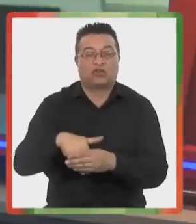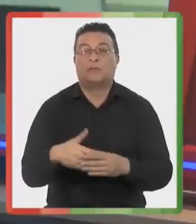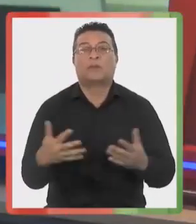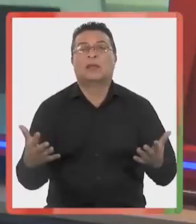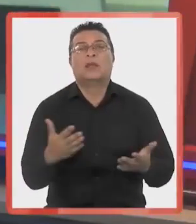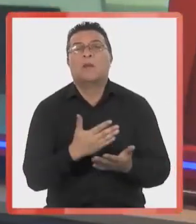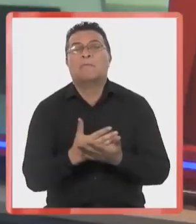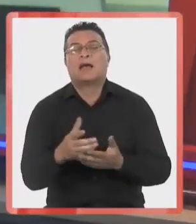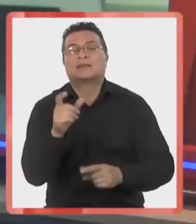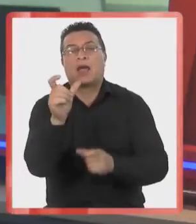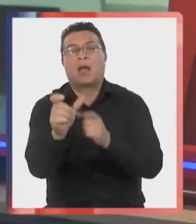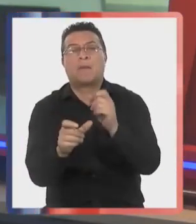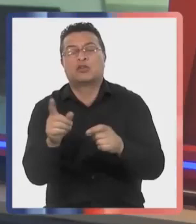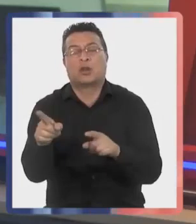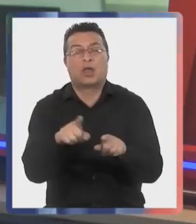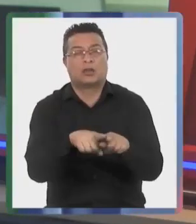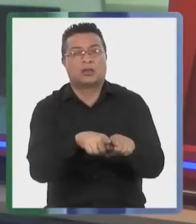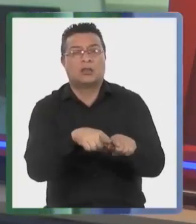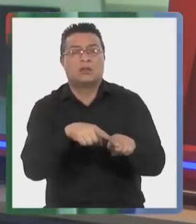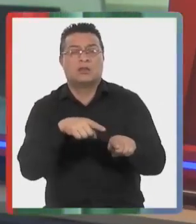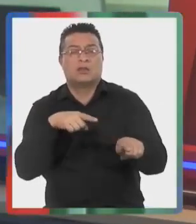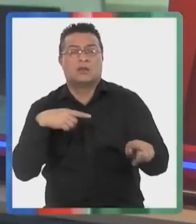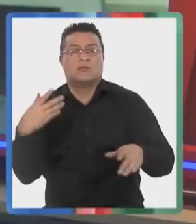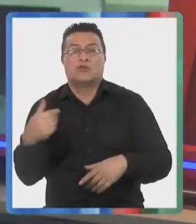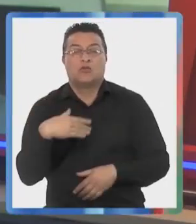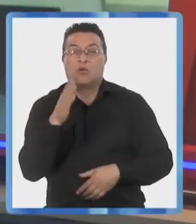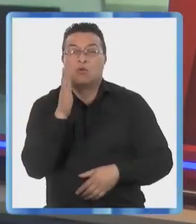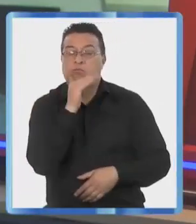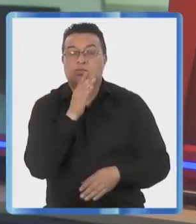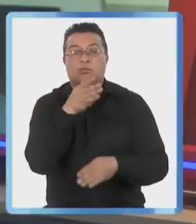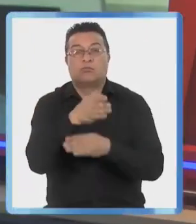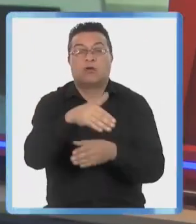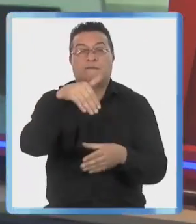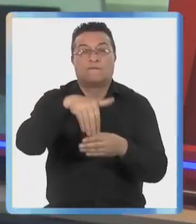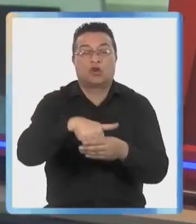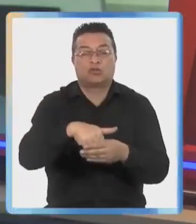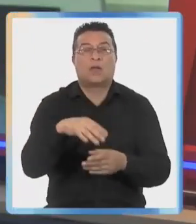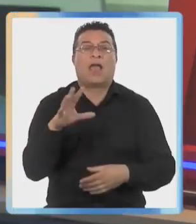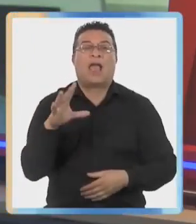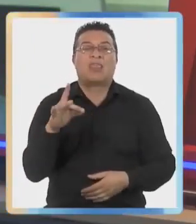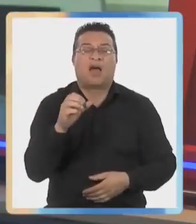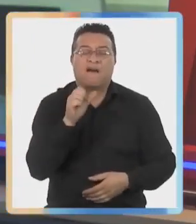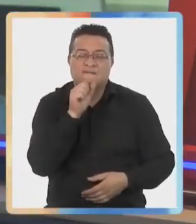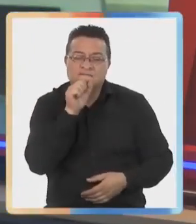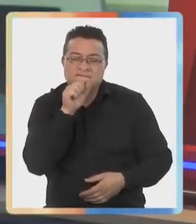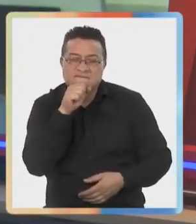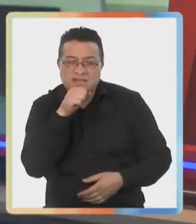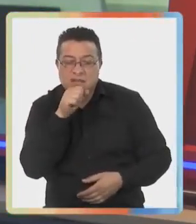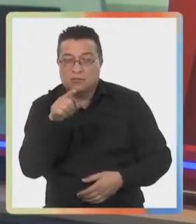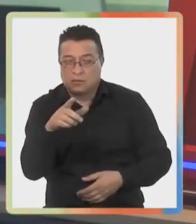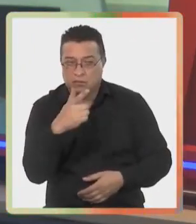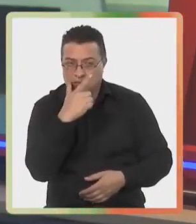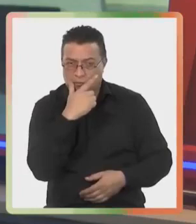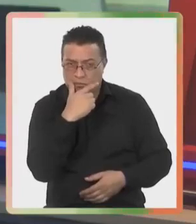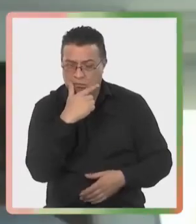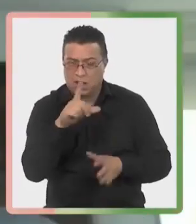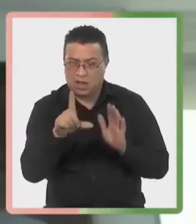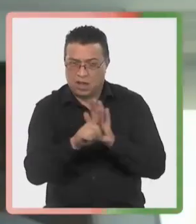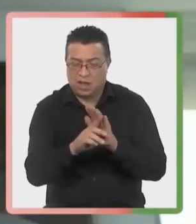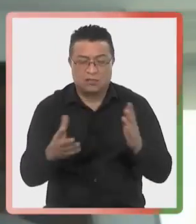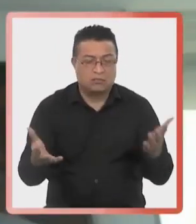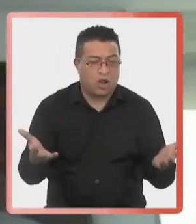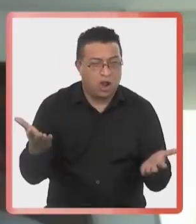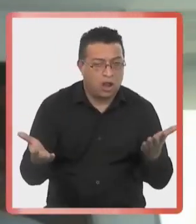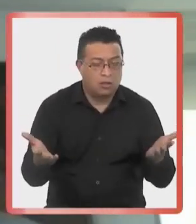qué pasa con aquellas personas que durante un largo periodo de tiempo, por ejemplo, no han acudido a votar y tienen avanzada edad? ¿Ahí hay una especie de presunción legal?